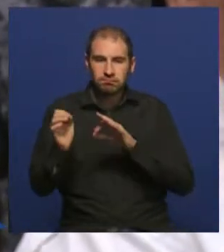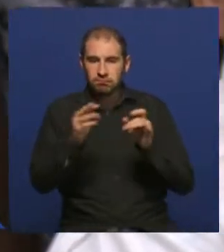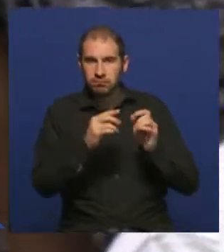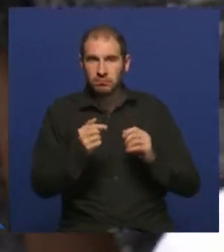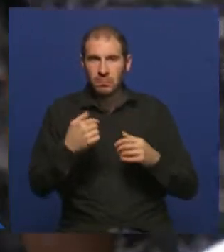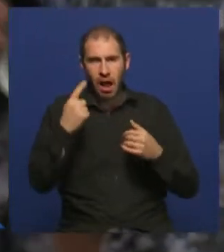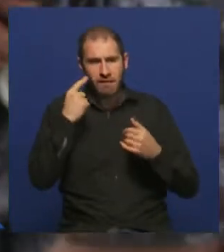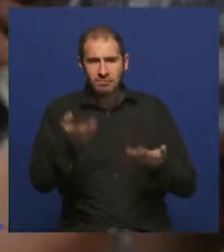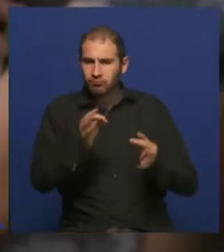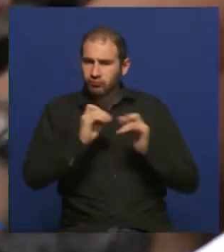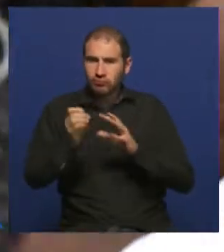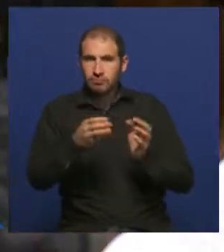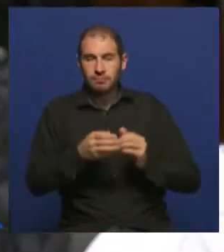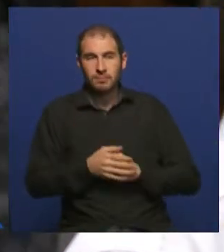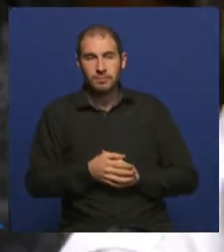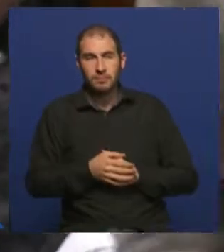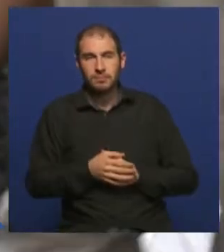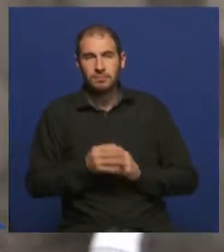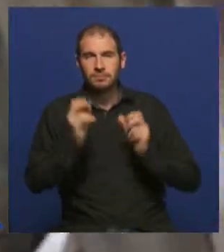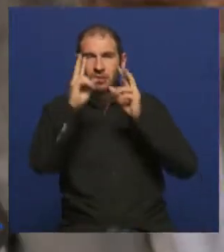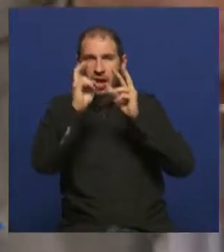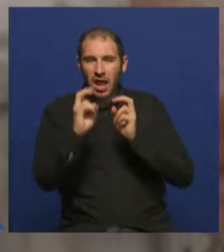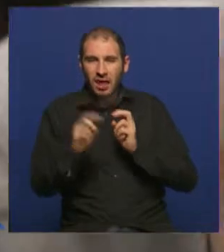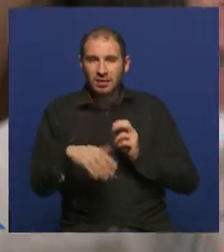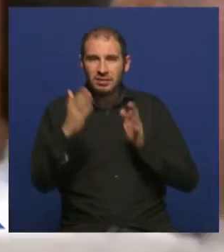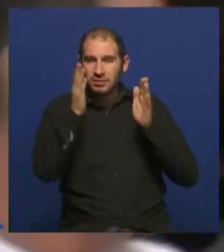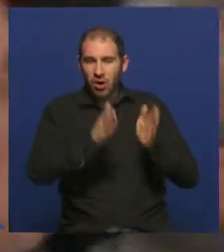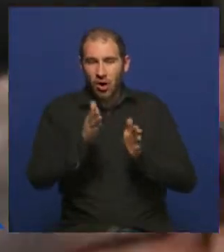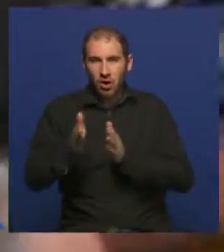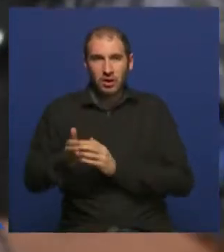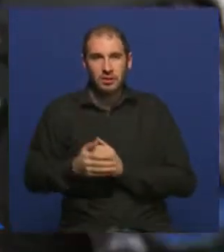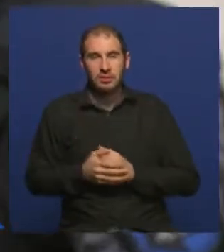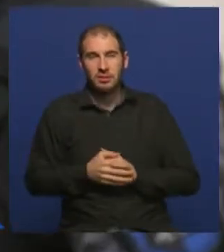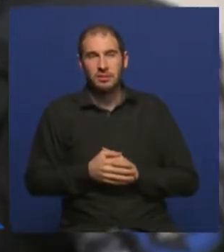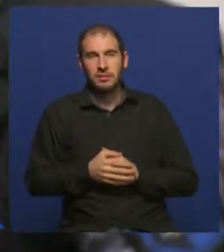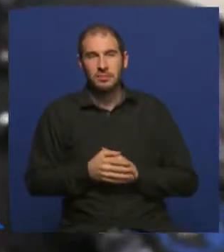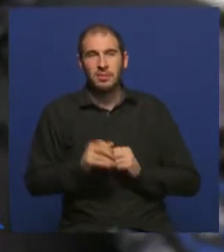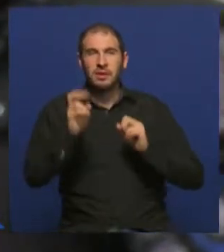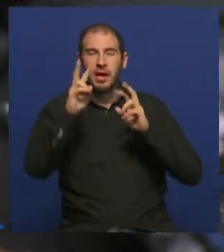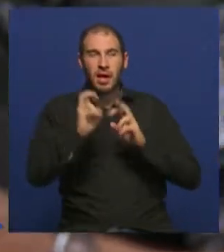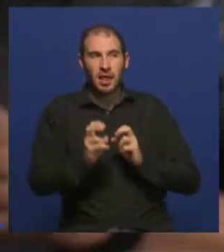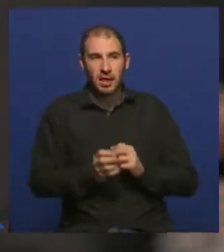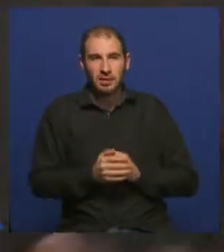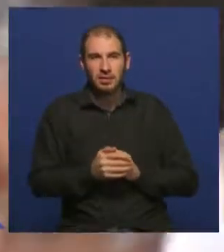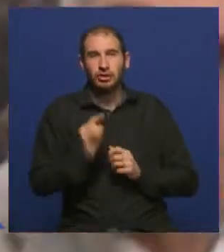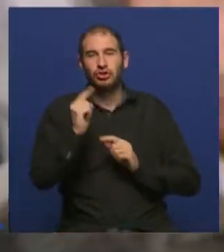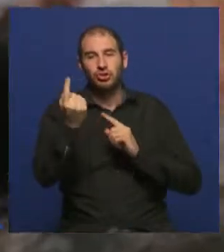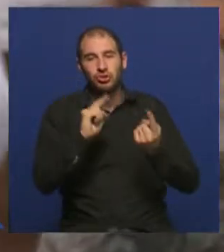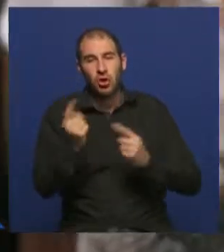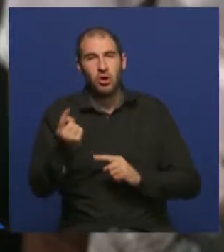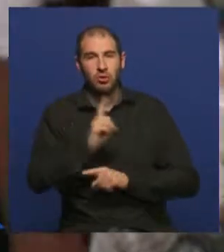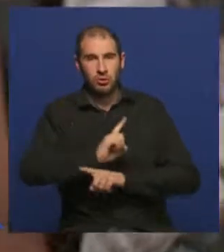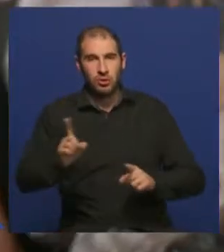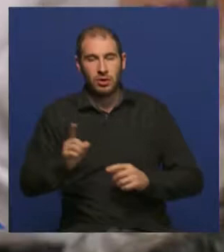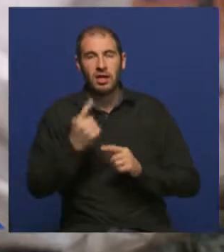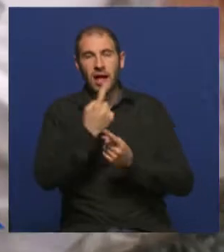el tapete un análisis más bien estructural, no un análisis individual de cada